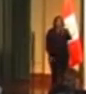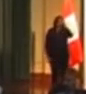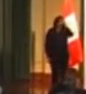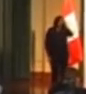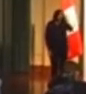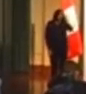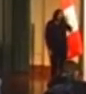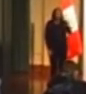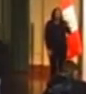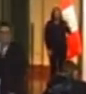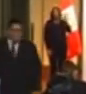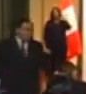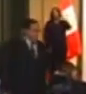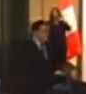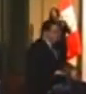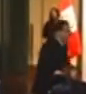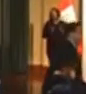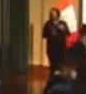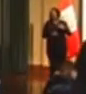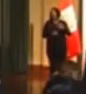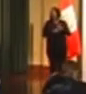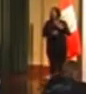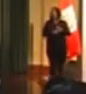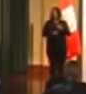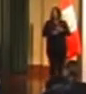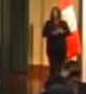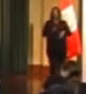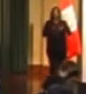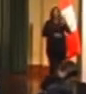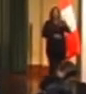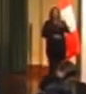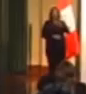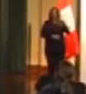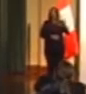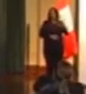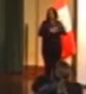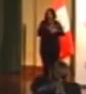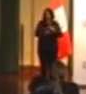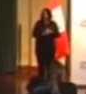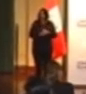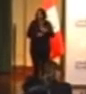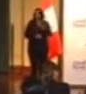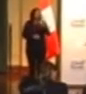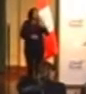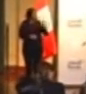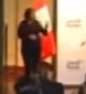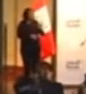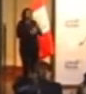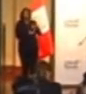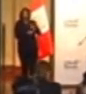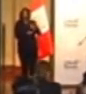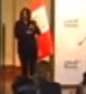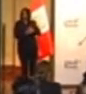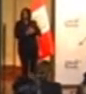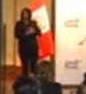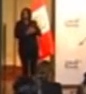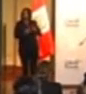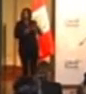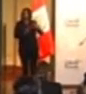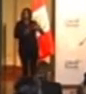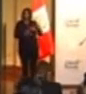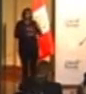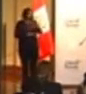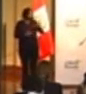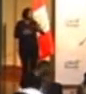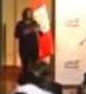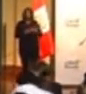Se trabaja en este distrito hace más de 35 años por la labor que vienen emprendiendo